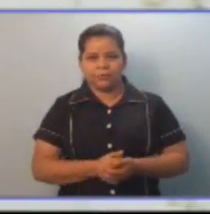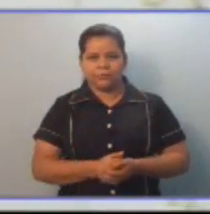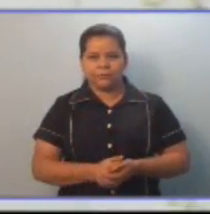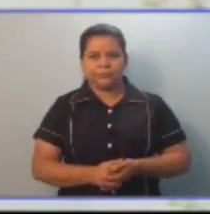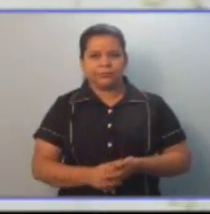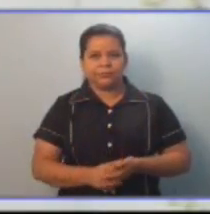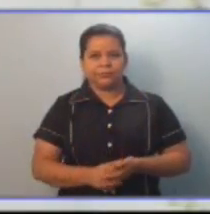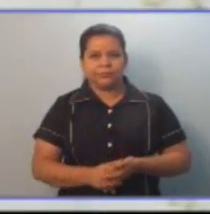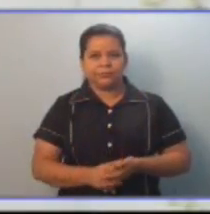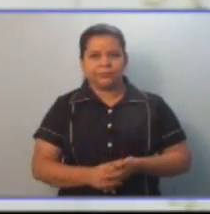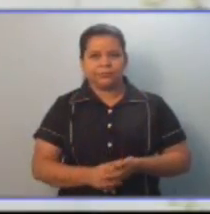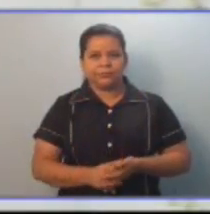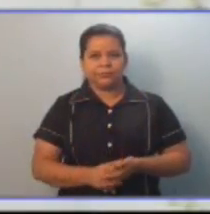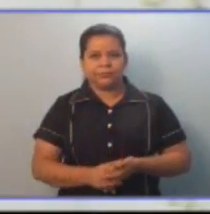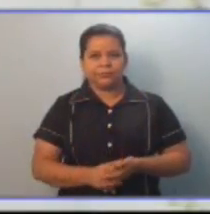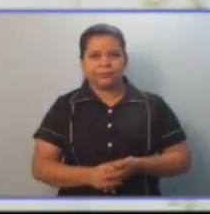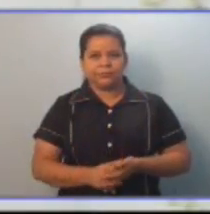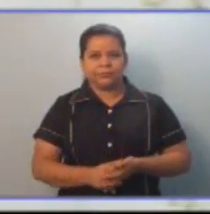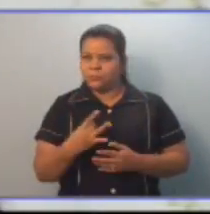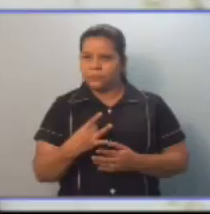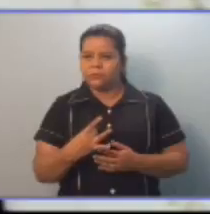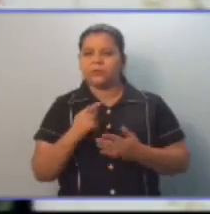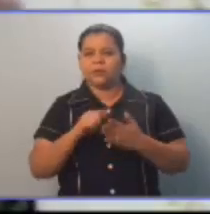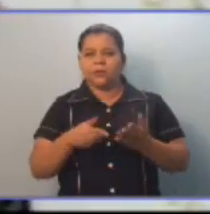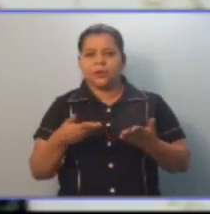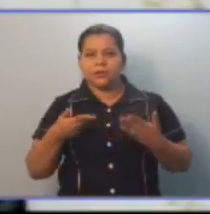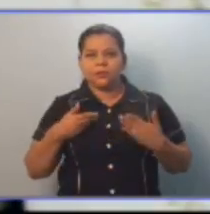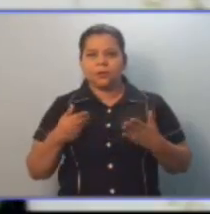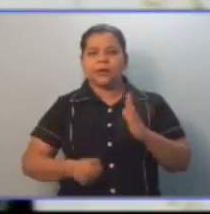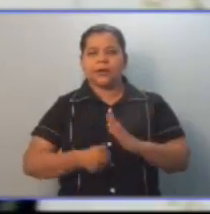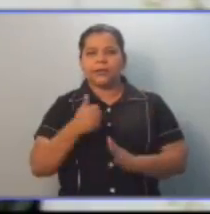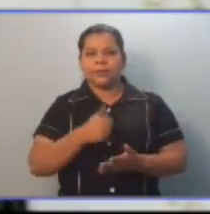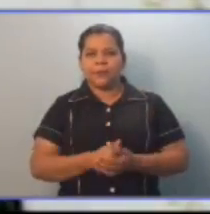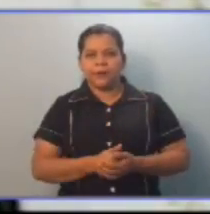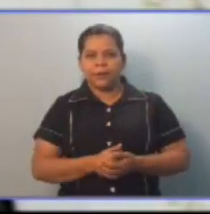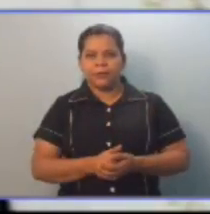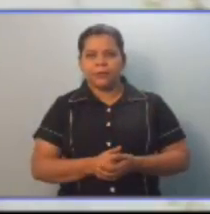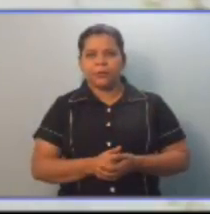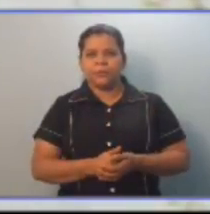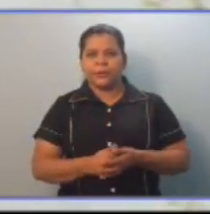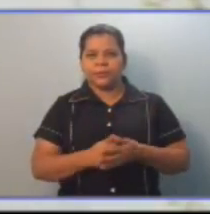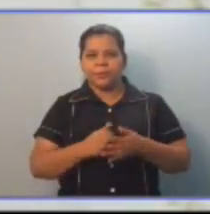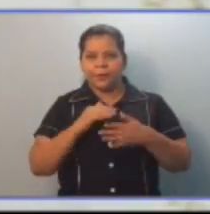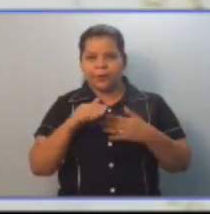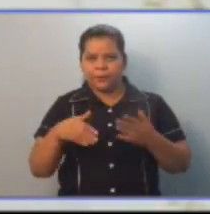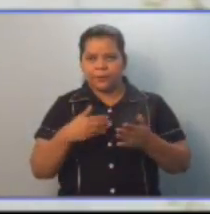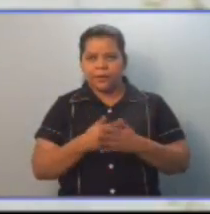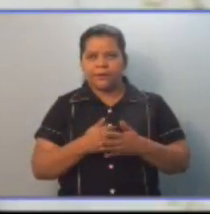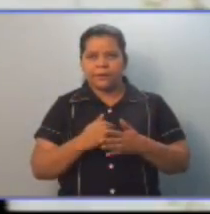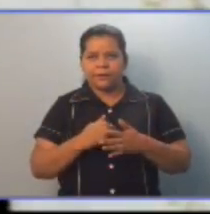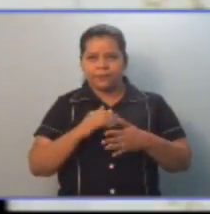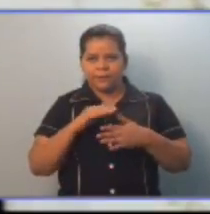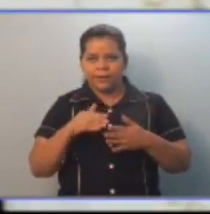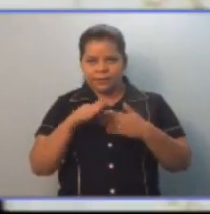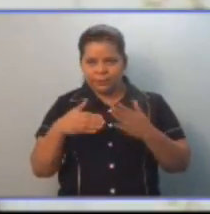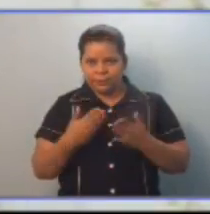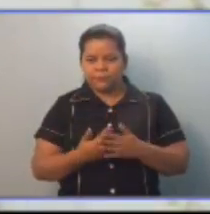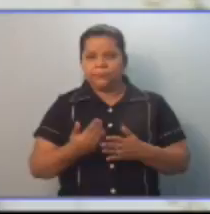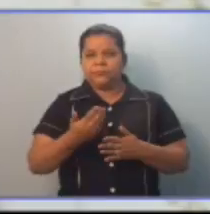todo el mundo nos gustó eso, que el Estado no destruya el medio ambiente y no se fomente. Eso no está en el texto constitucional, pero se